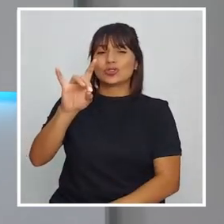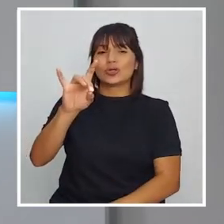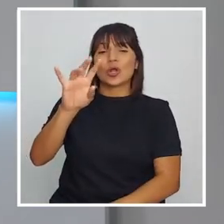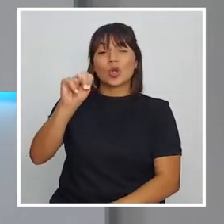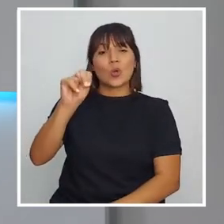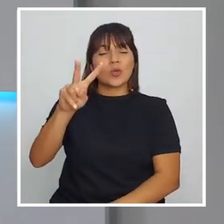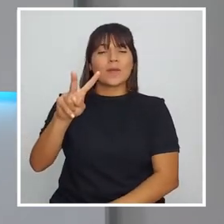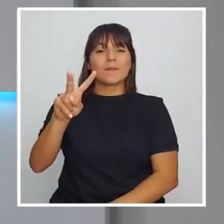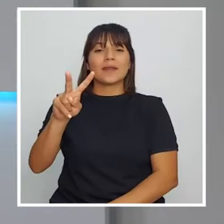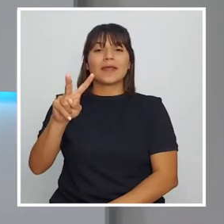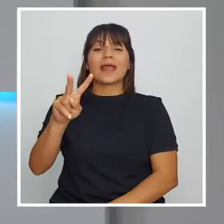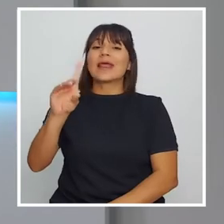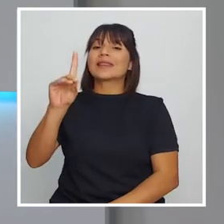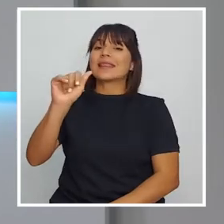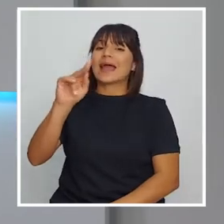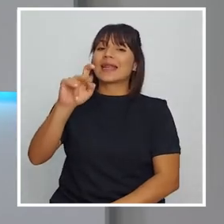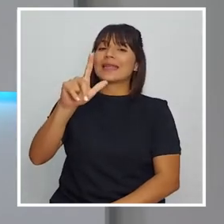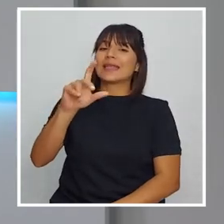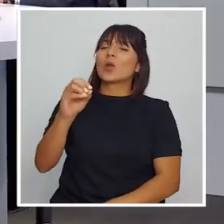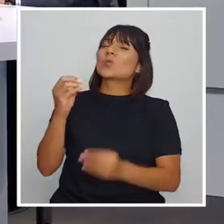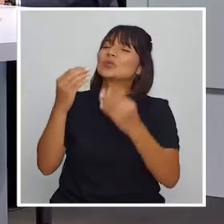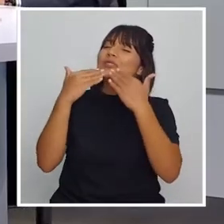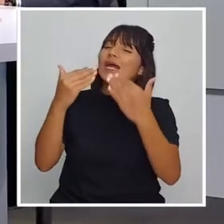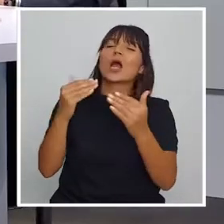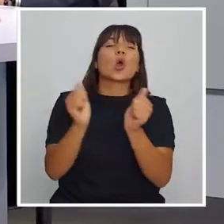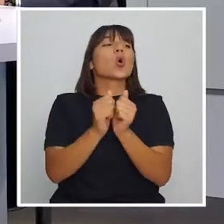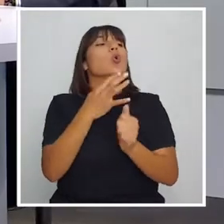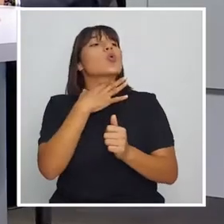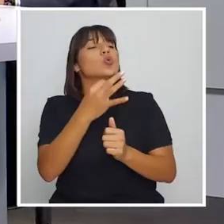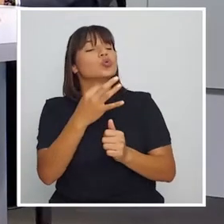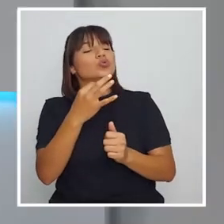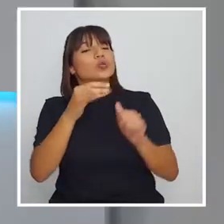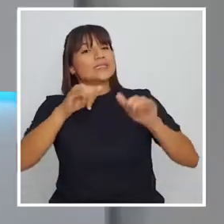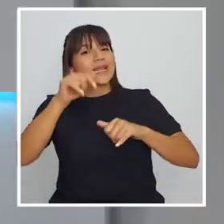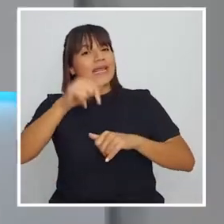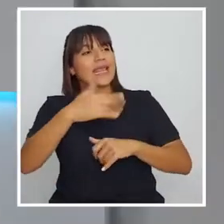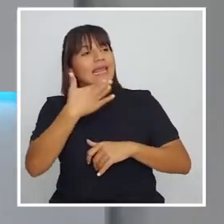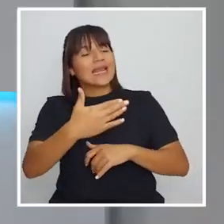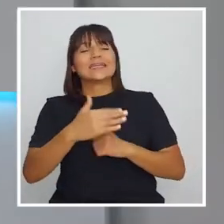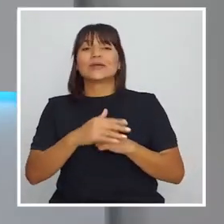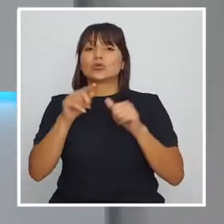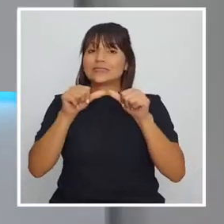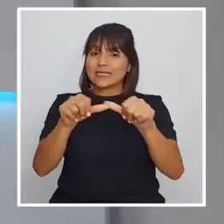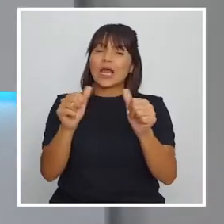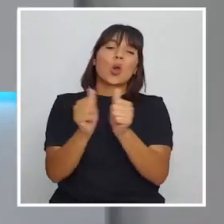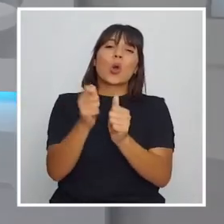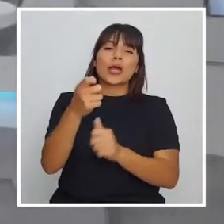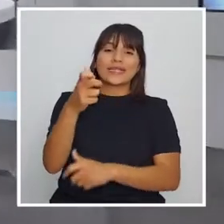muchísimas gracias. Mucho gusto, Andrés. Un placer estar por acá. Gracias. Continúen con la programación de Canal 13.